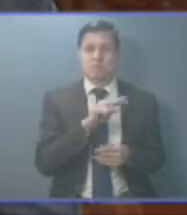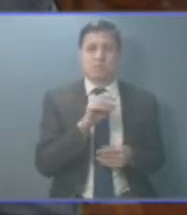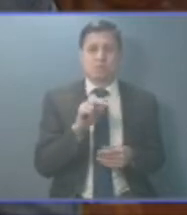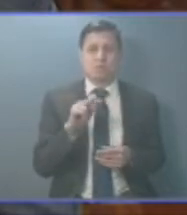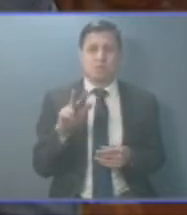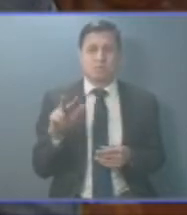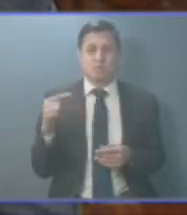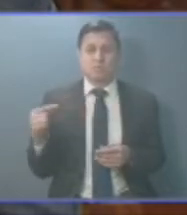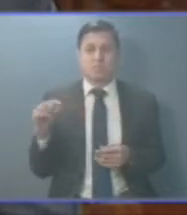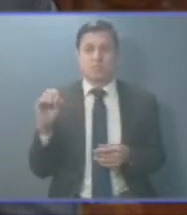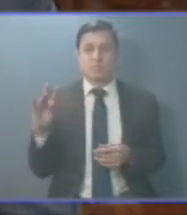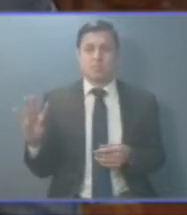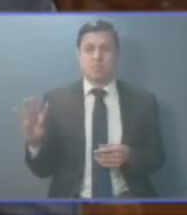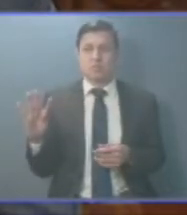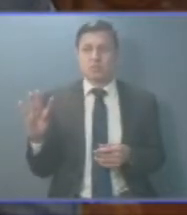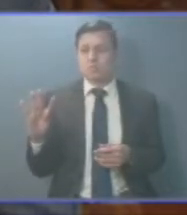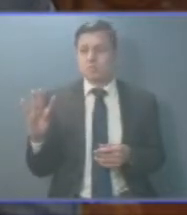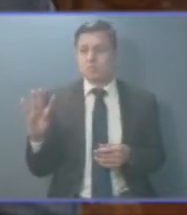2304,